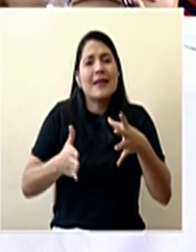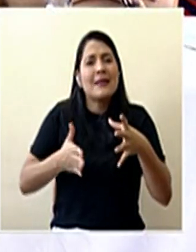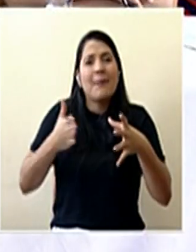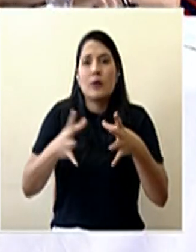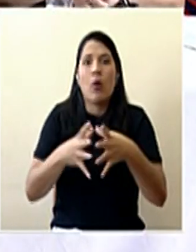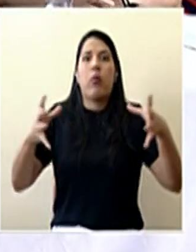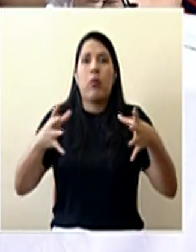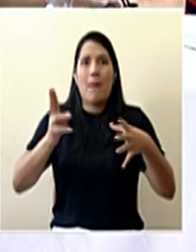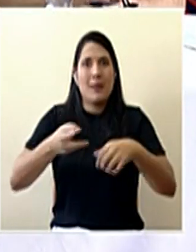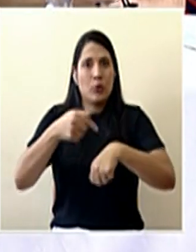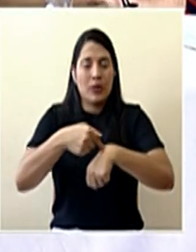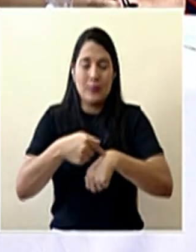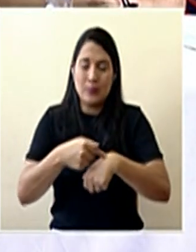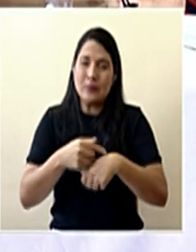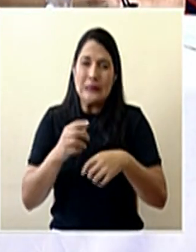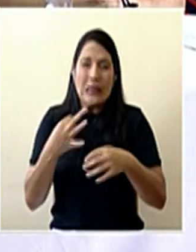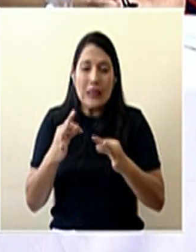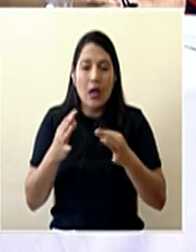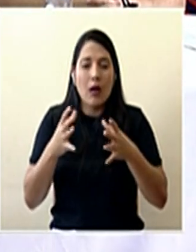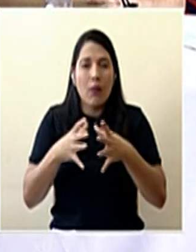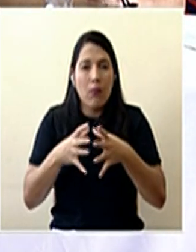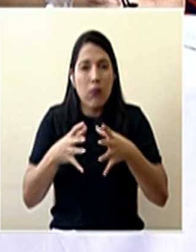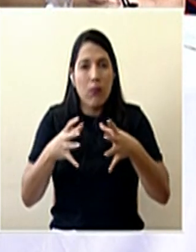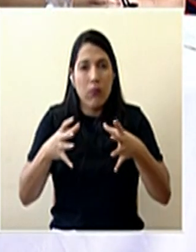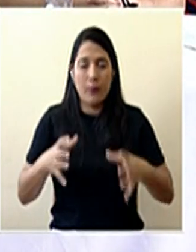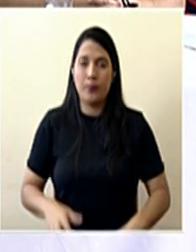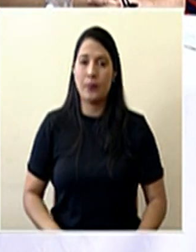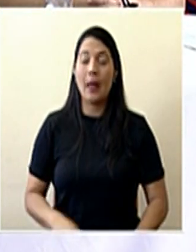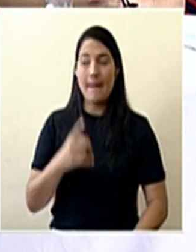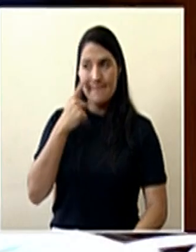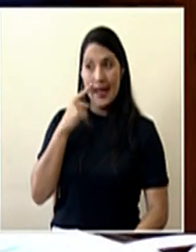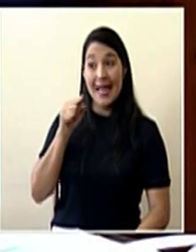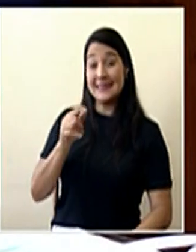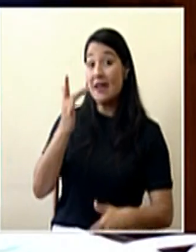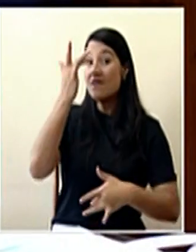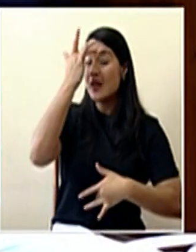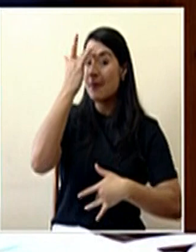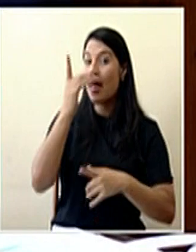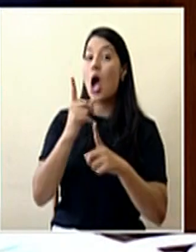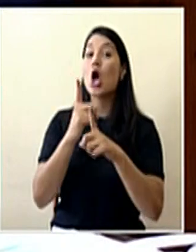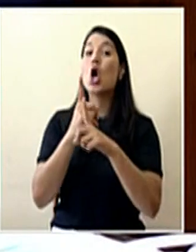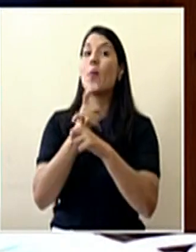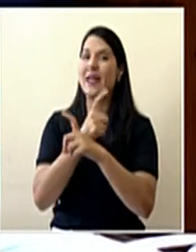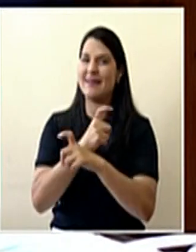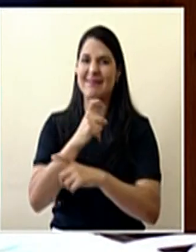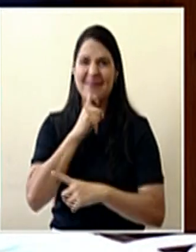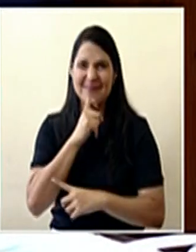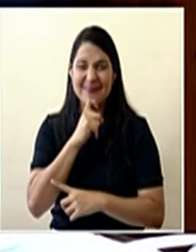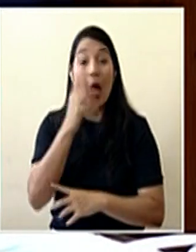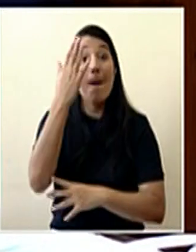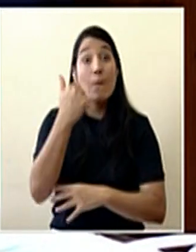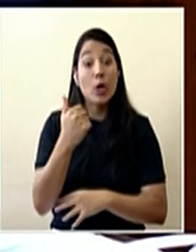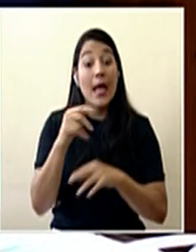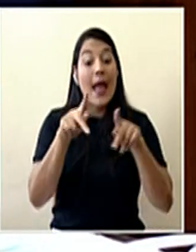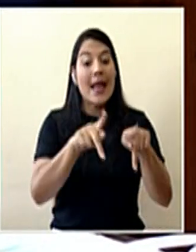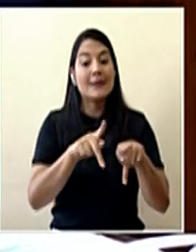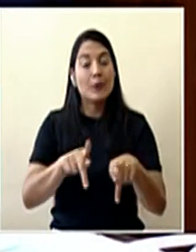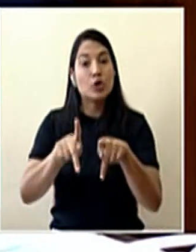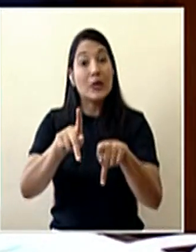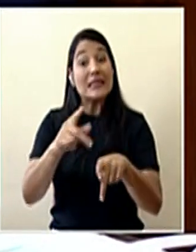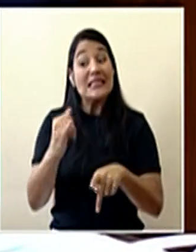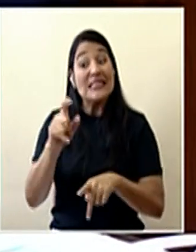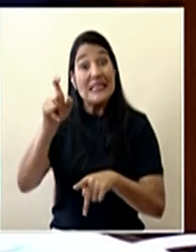Doctor Ruiz. Sí, vean, esta es una enfermedad muy complicada porque hace que los pacientes que requieran cuidados